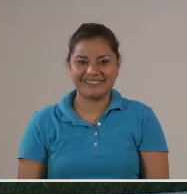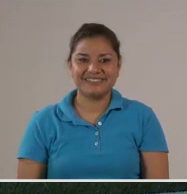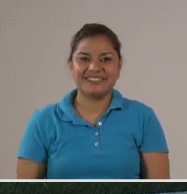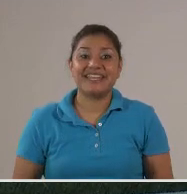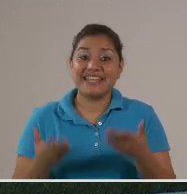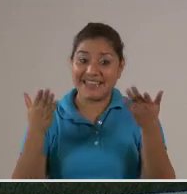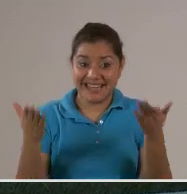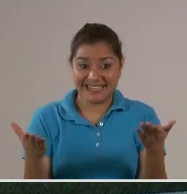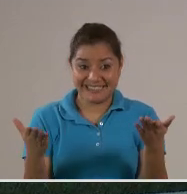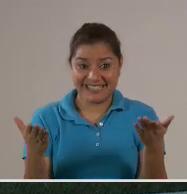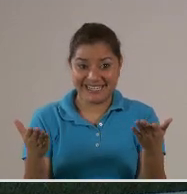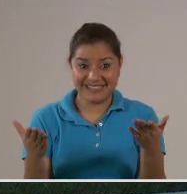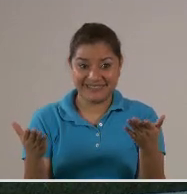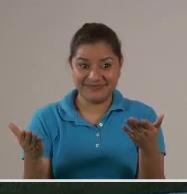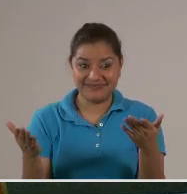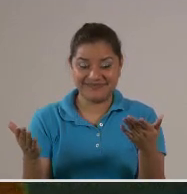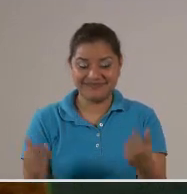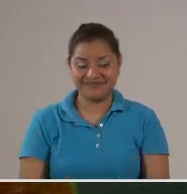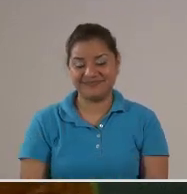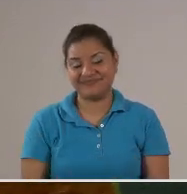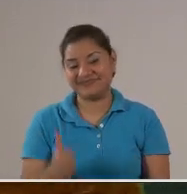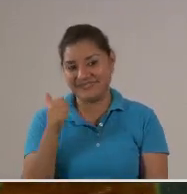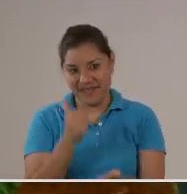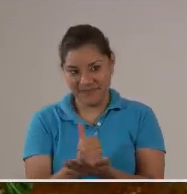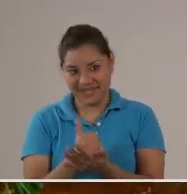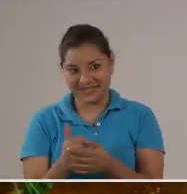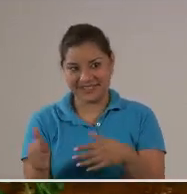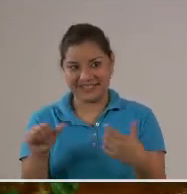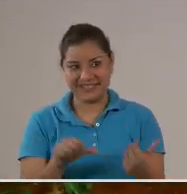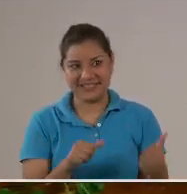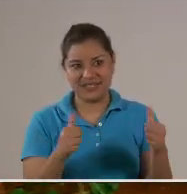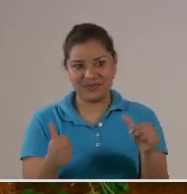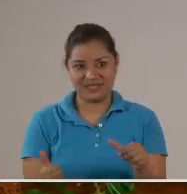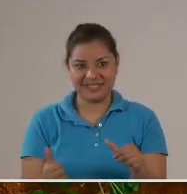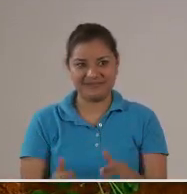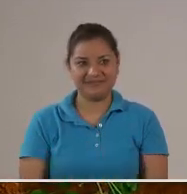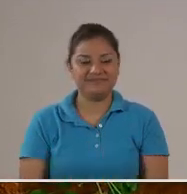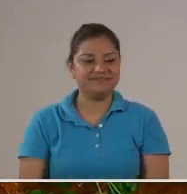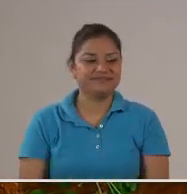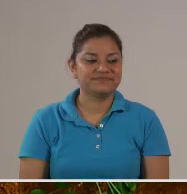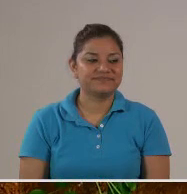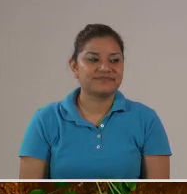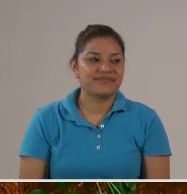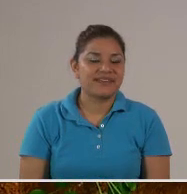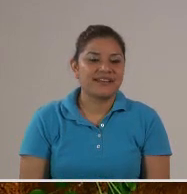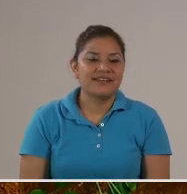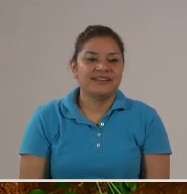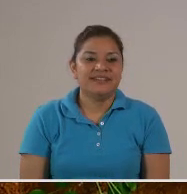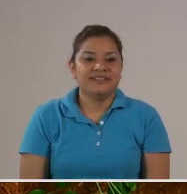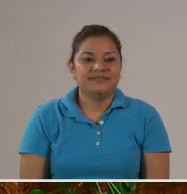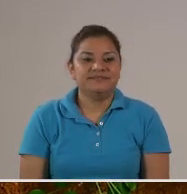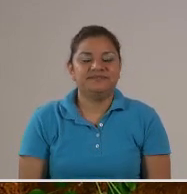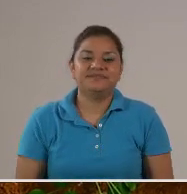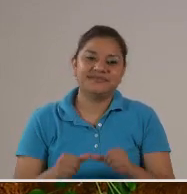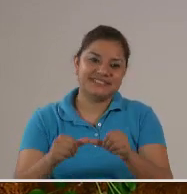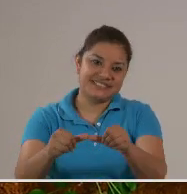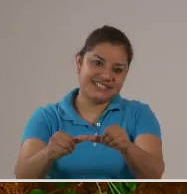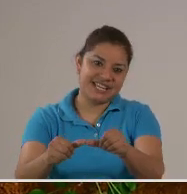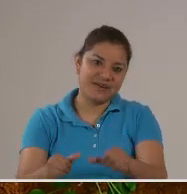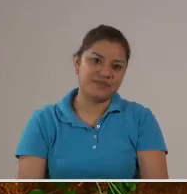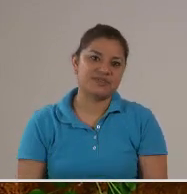boquita Aleluya Ahí va a ver Ahí va a ver si me da tiempo primero Dios sigamos acá se